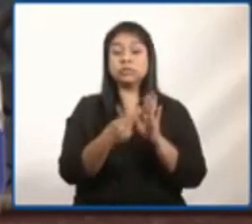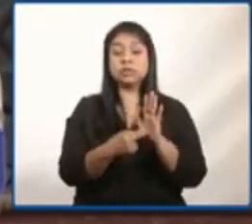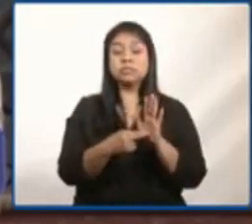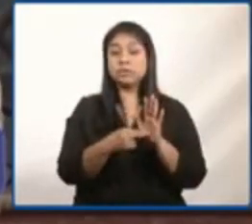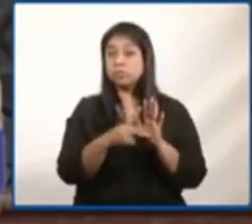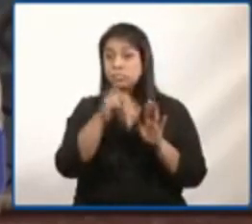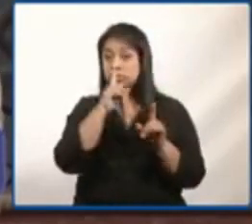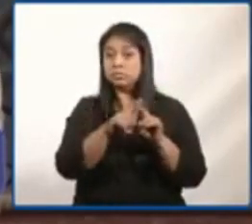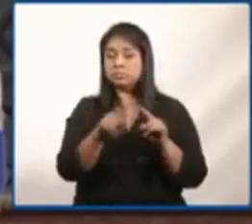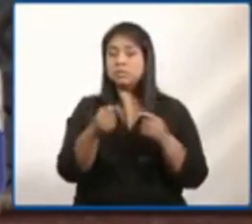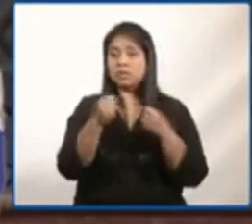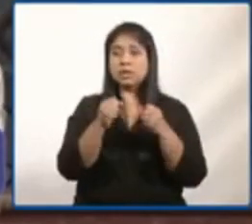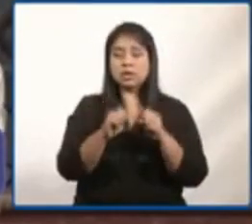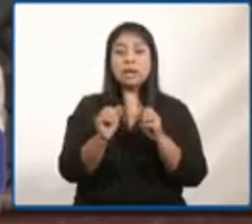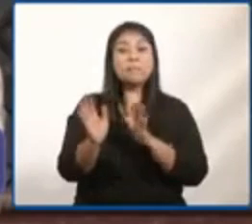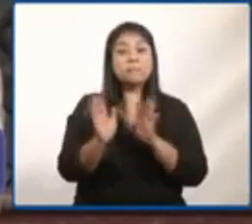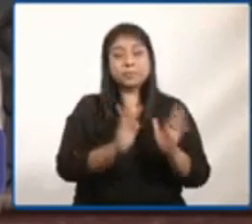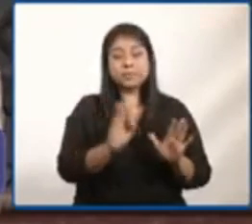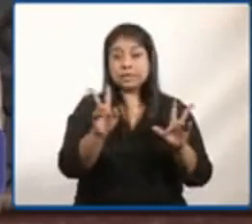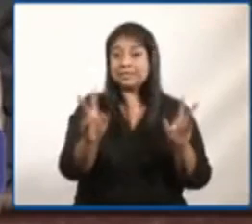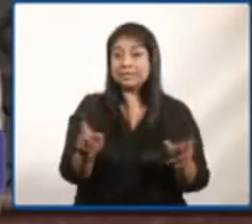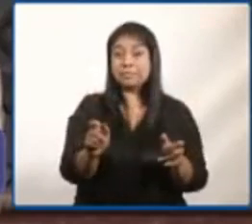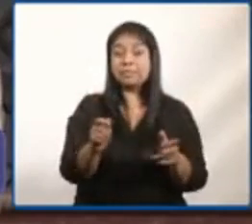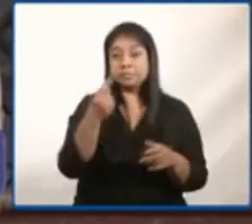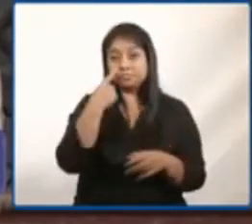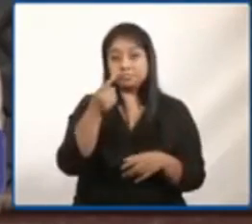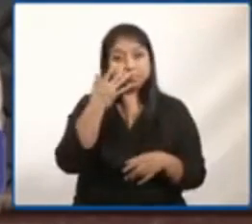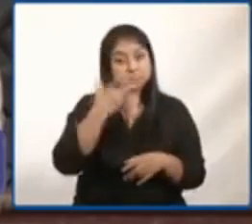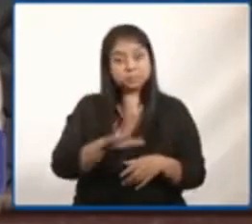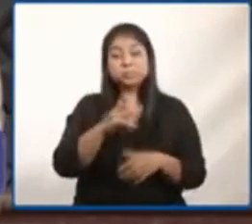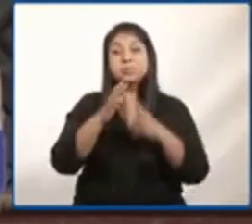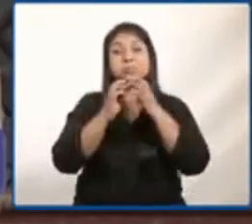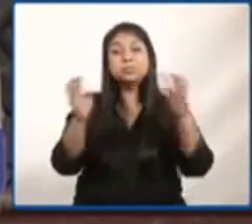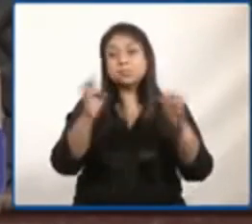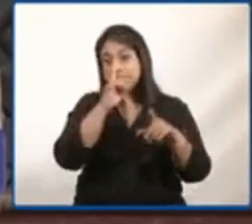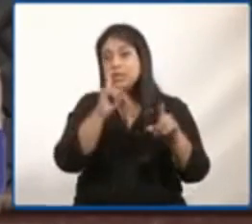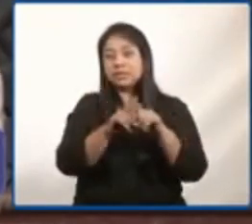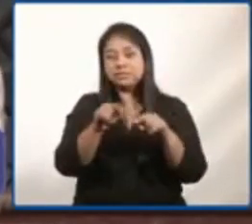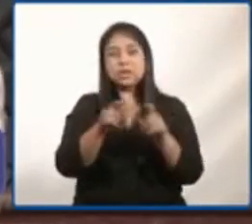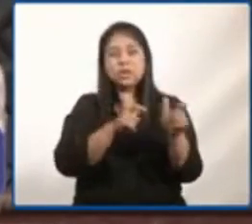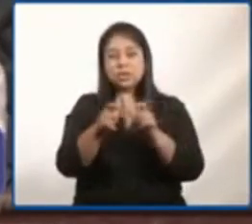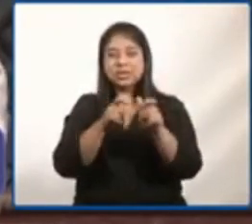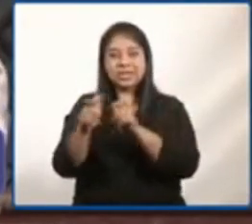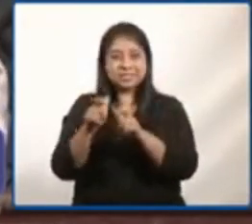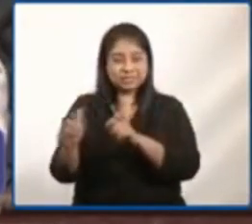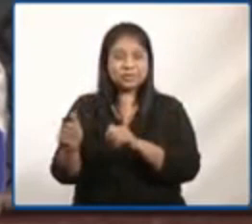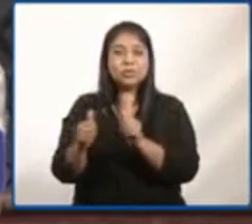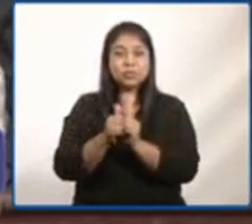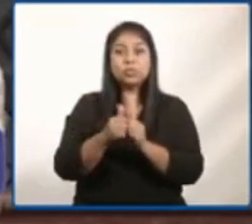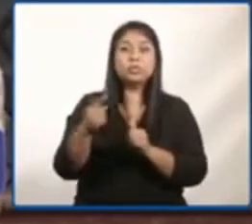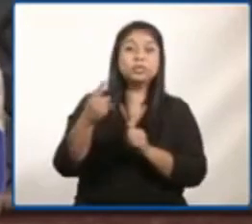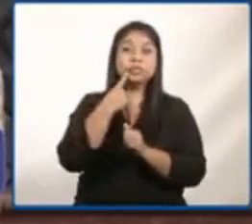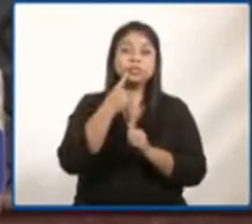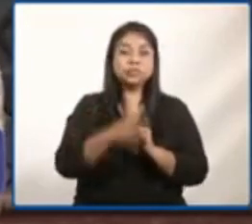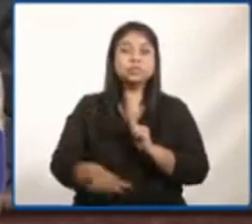estarán realizando. En cuanto a las playas públicas, también es una coordinación que ya hemos realizado con las autoridades a